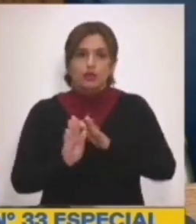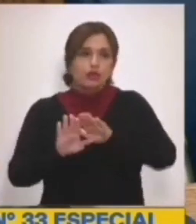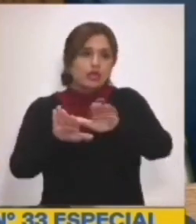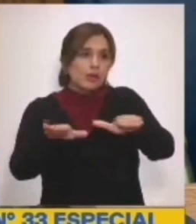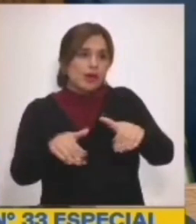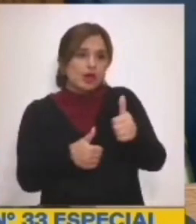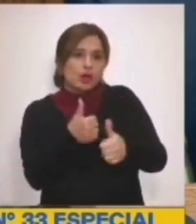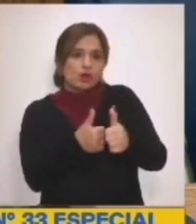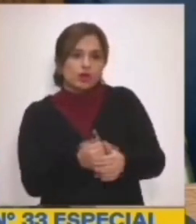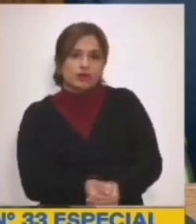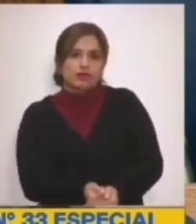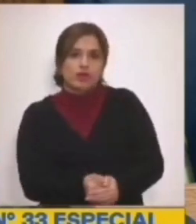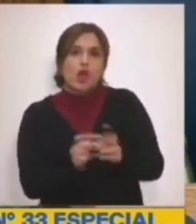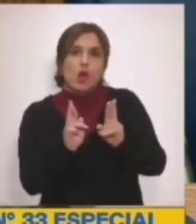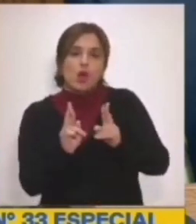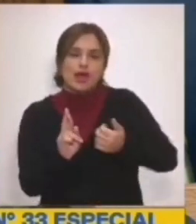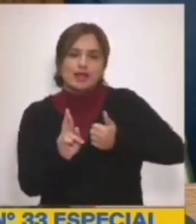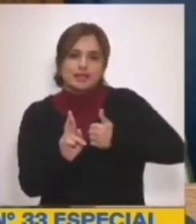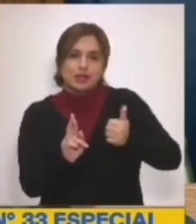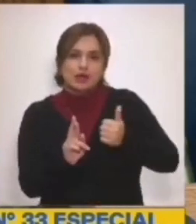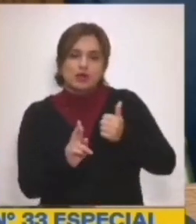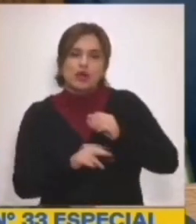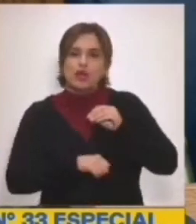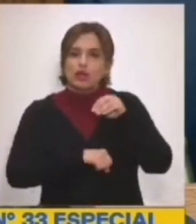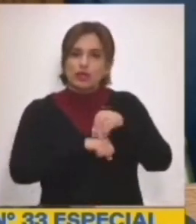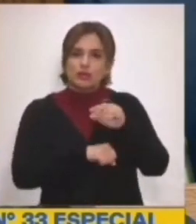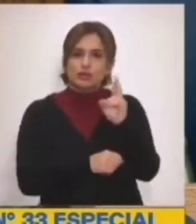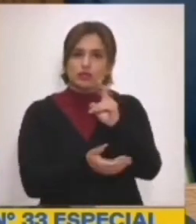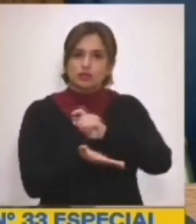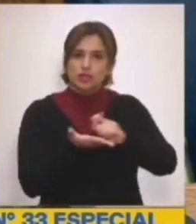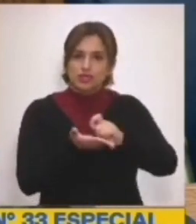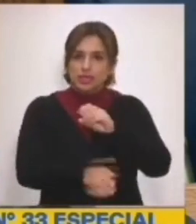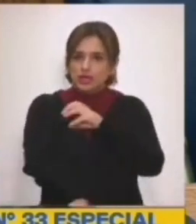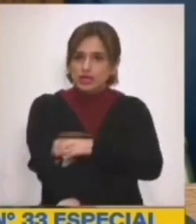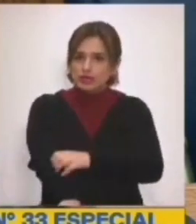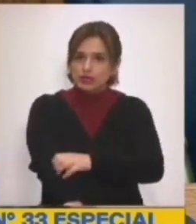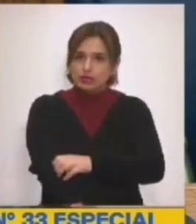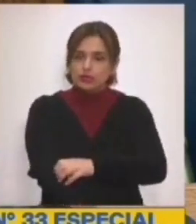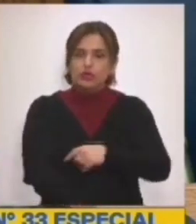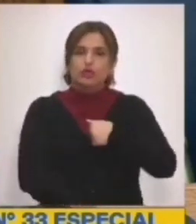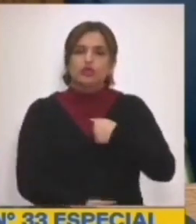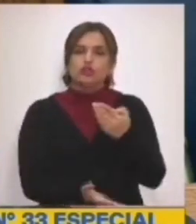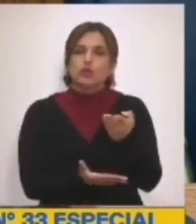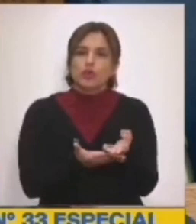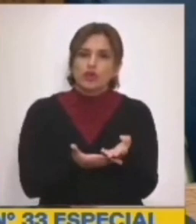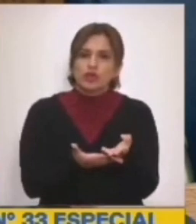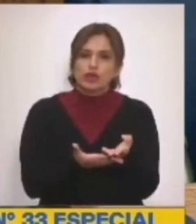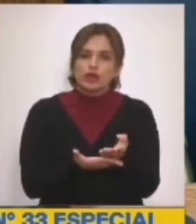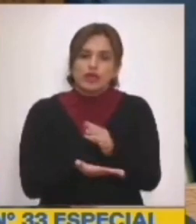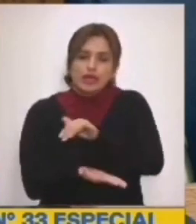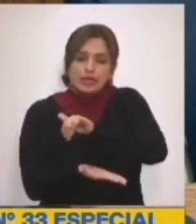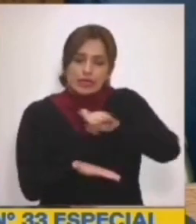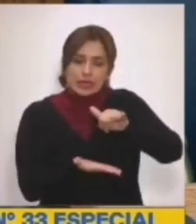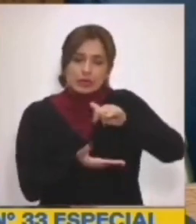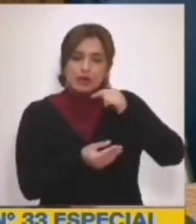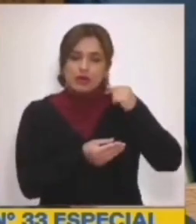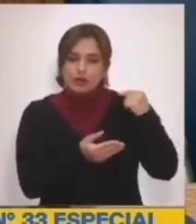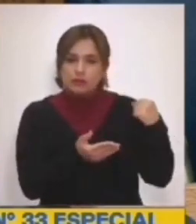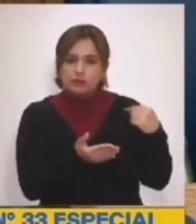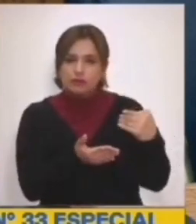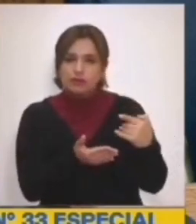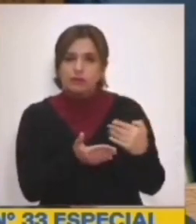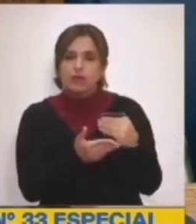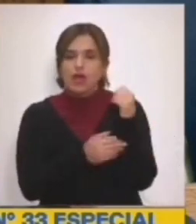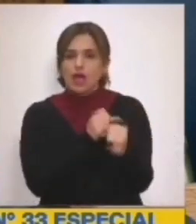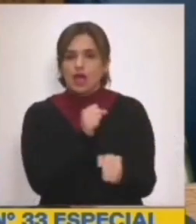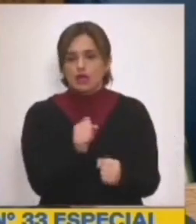licitación Espero que se cumpla con lo que fue anunciar el subsecretario a la región Yo quiero pedirle que Después de varios años